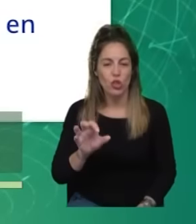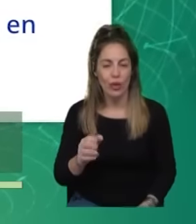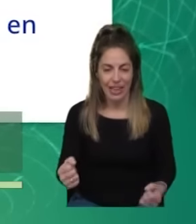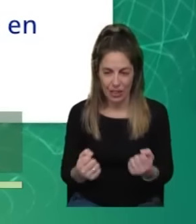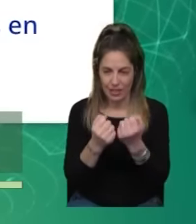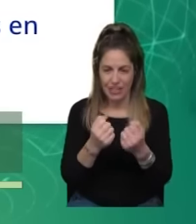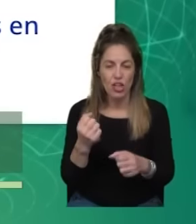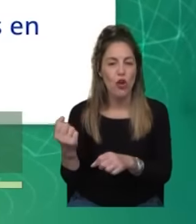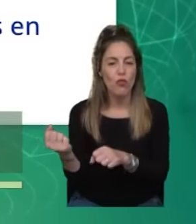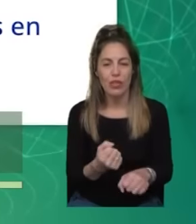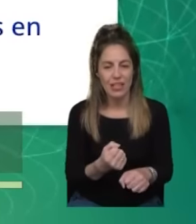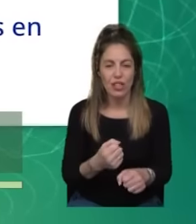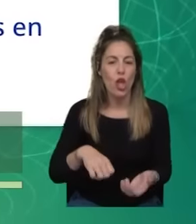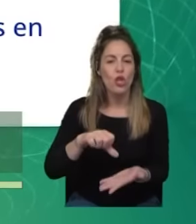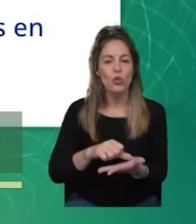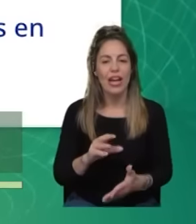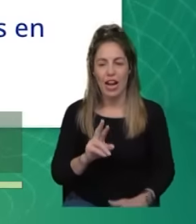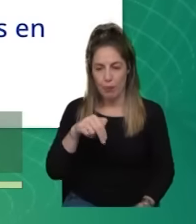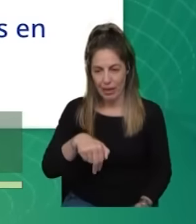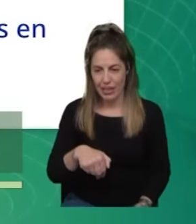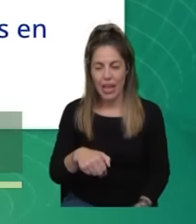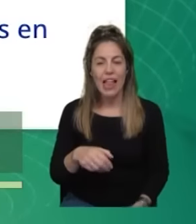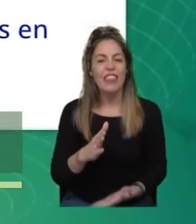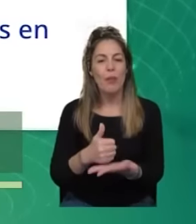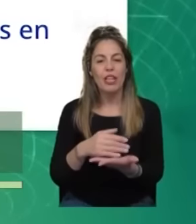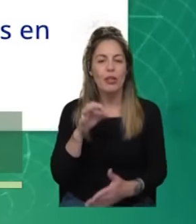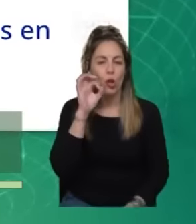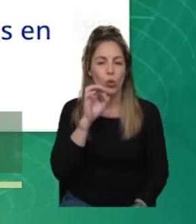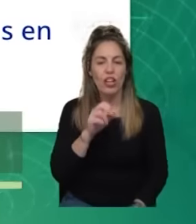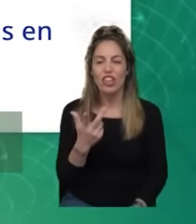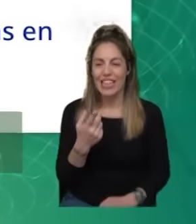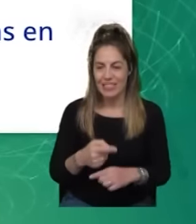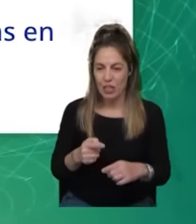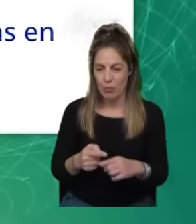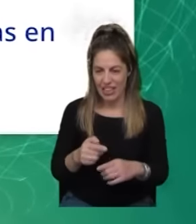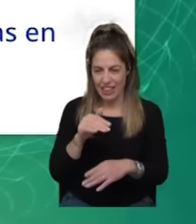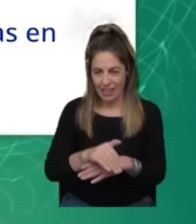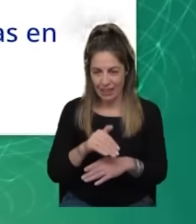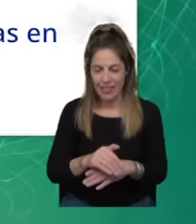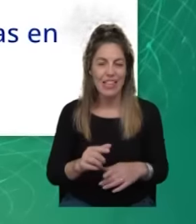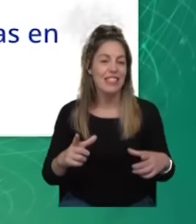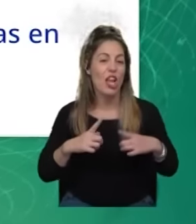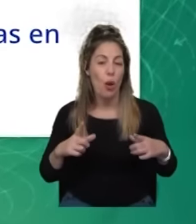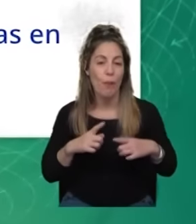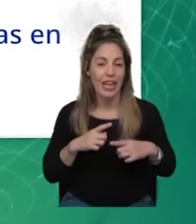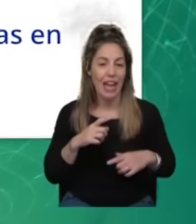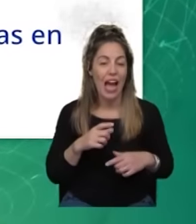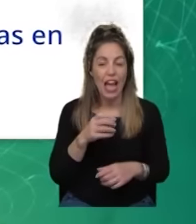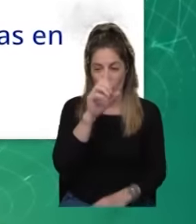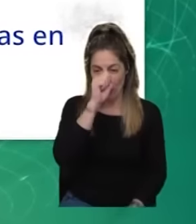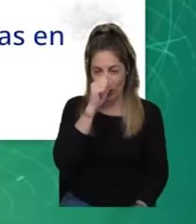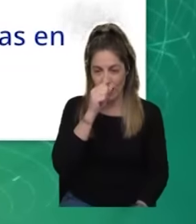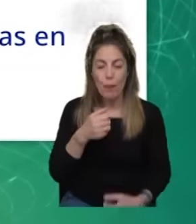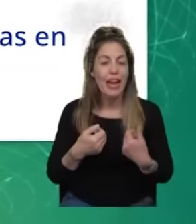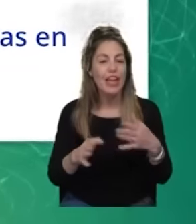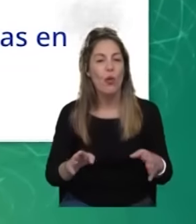de la Fundación de la Ciudad del Carmen, en el departamento de Durazno, y a las 15:30 se lo espera en Florida para inaugurar 25 kilómetros de obras en la